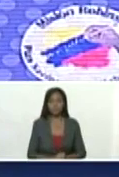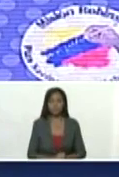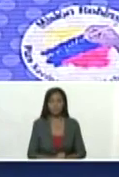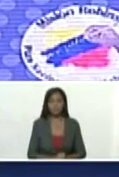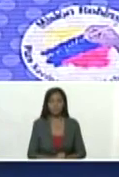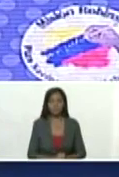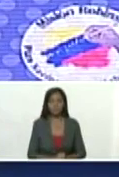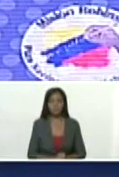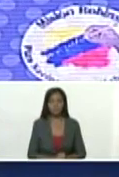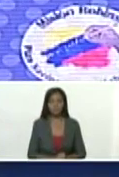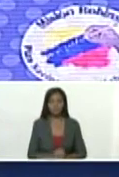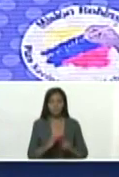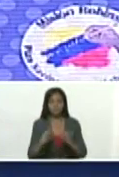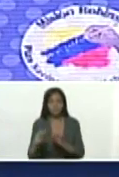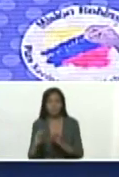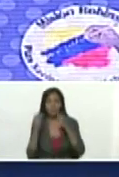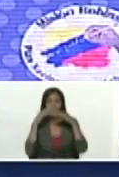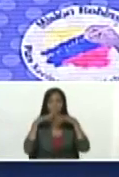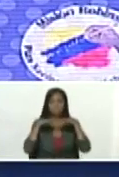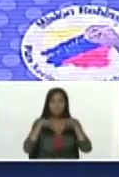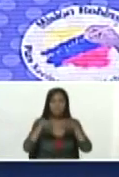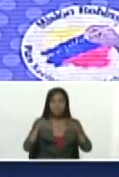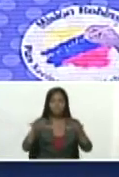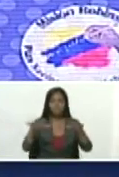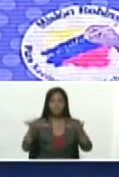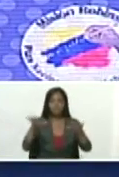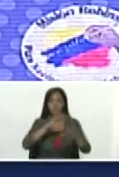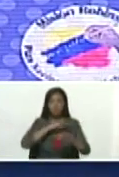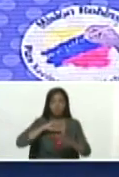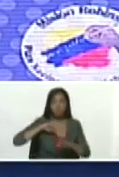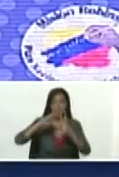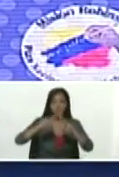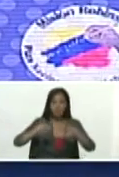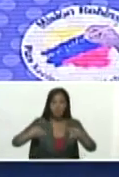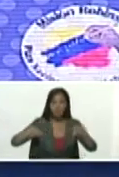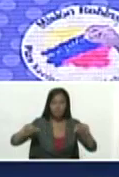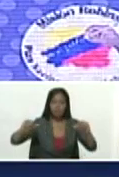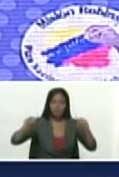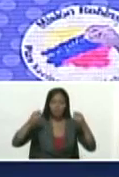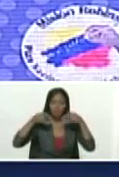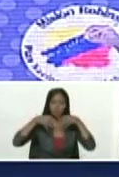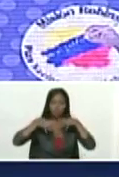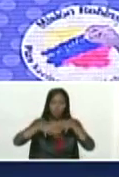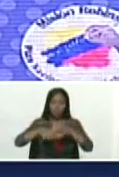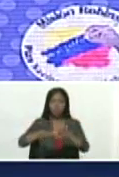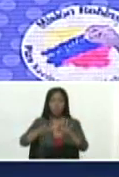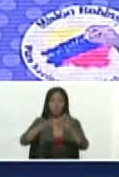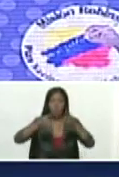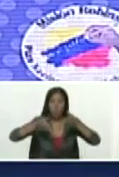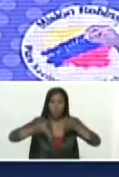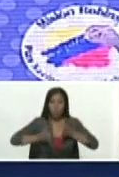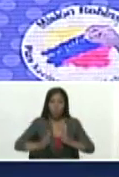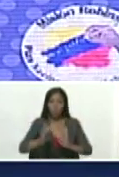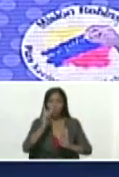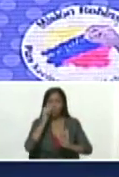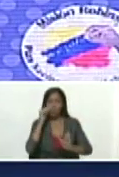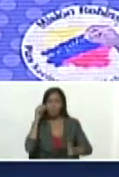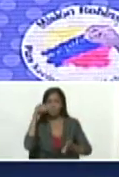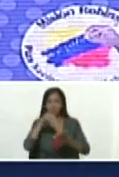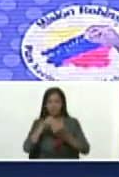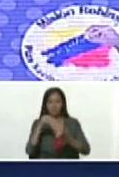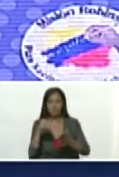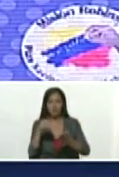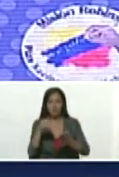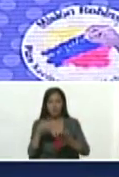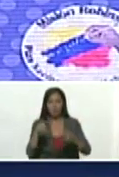el ámbito de las bendiciones que cubre nuestra tierra, nació quien iba a marcar, sin lugar a